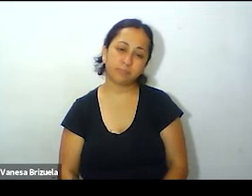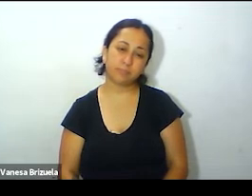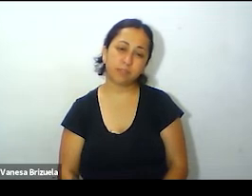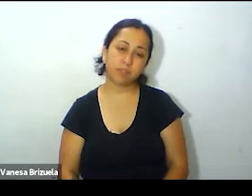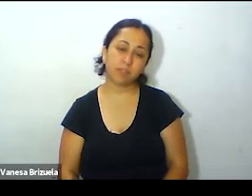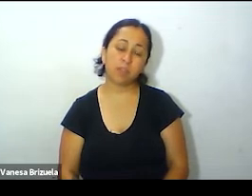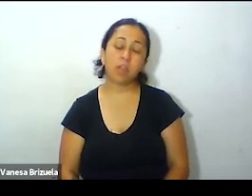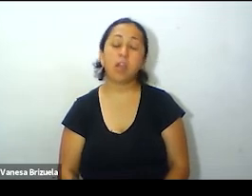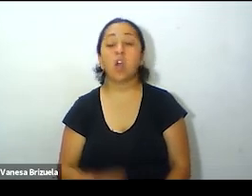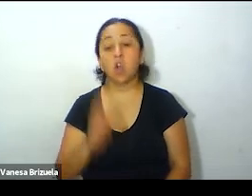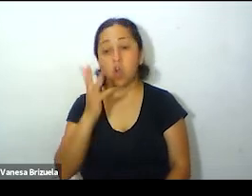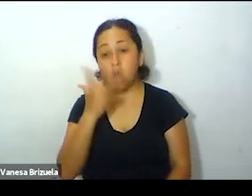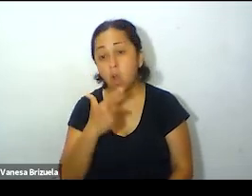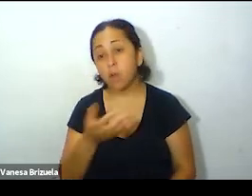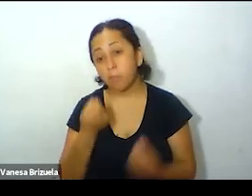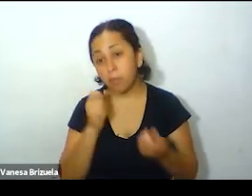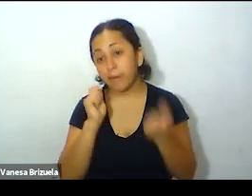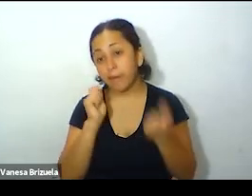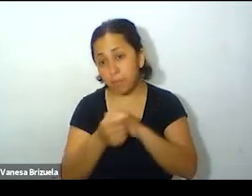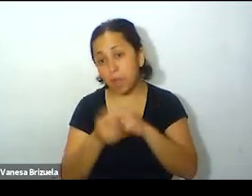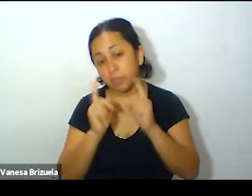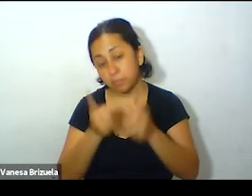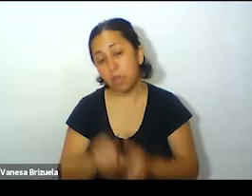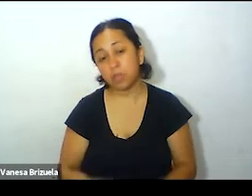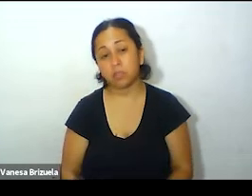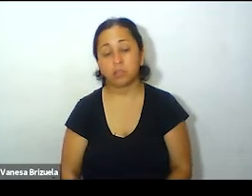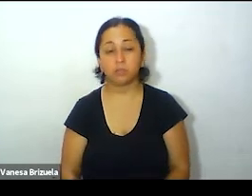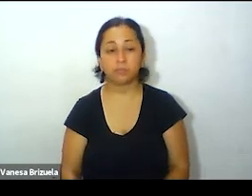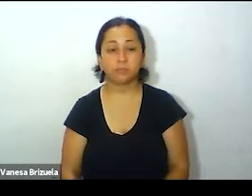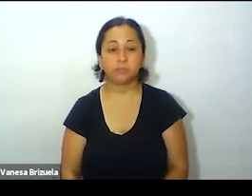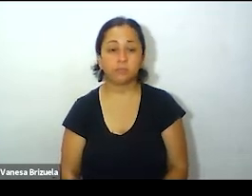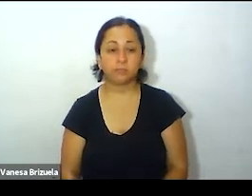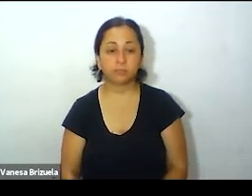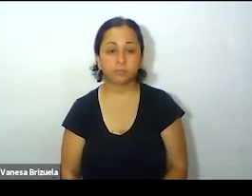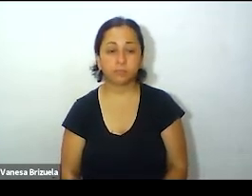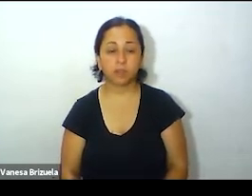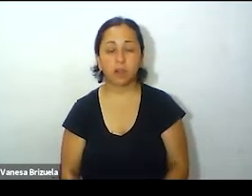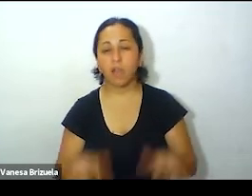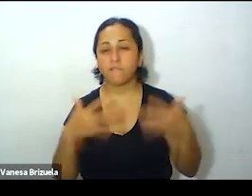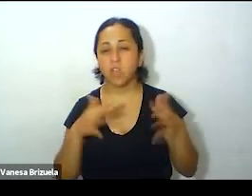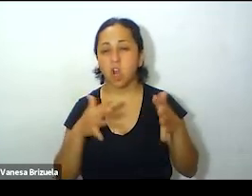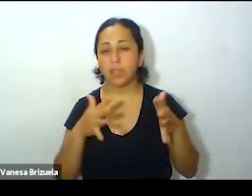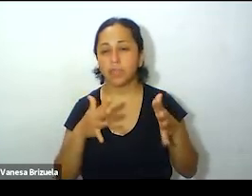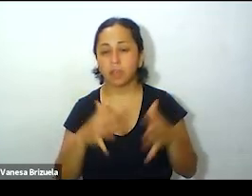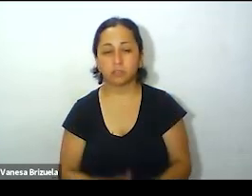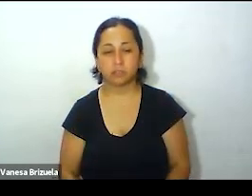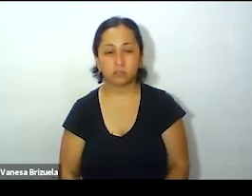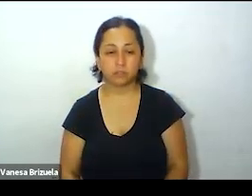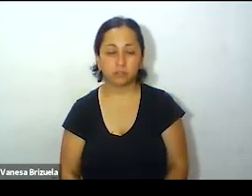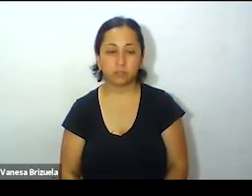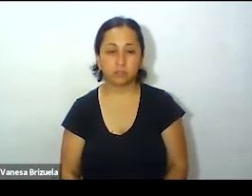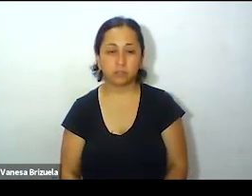También le podemos cambiar el color si quisiéramos. Vamos a poner violeta.